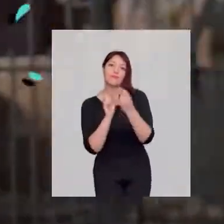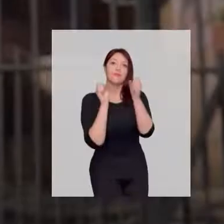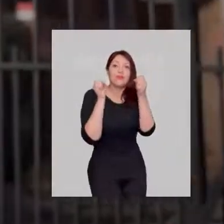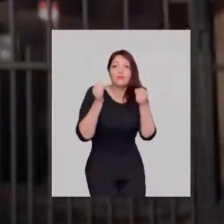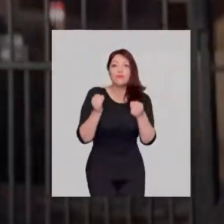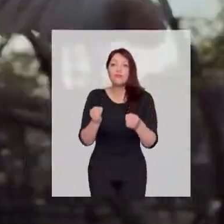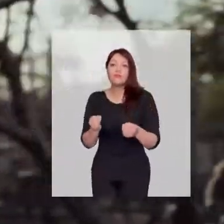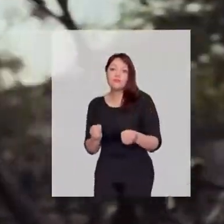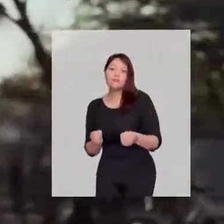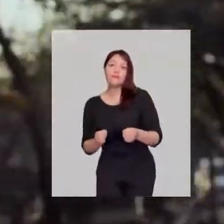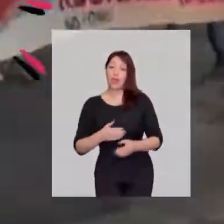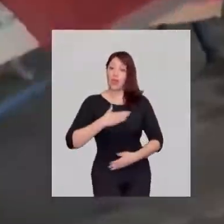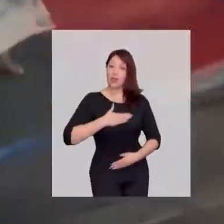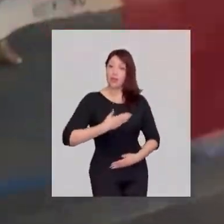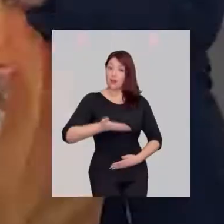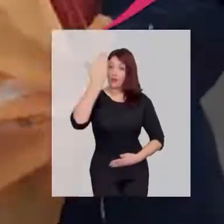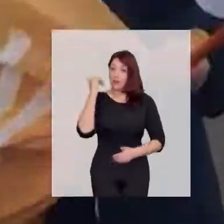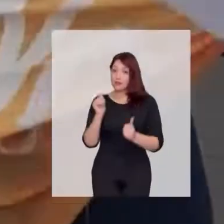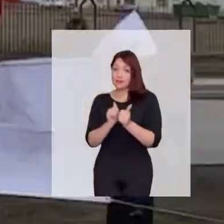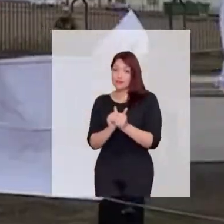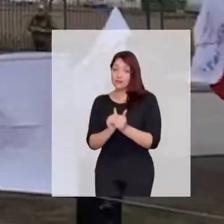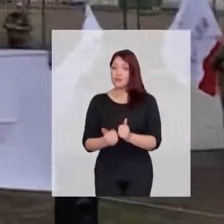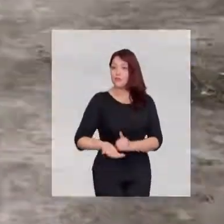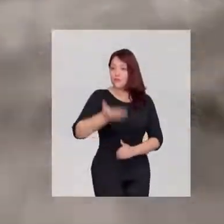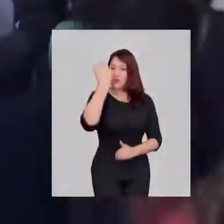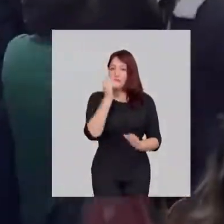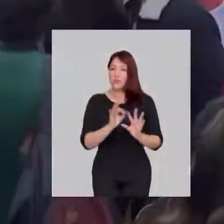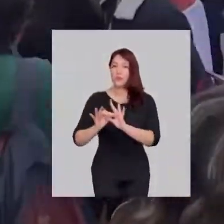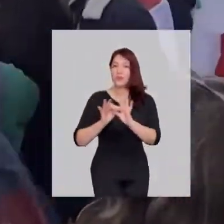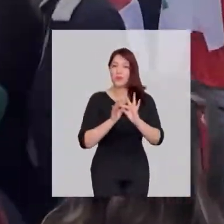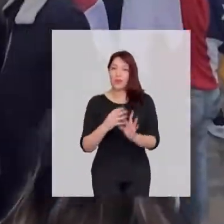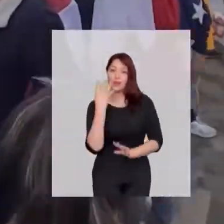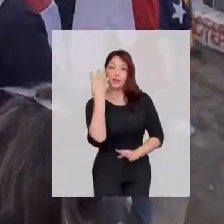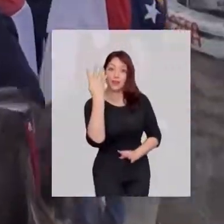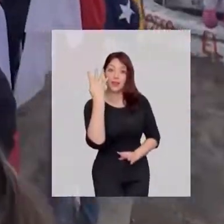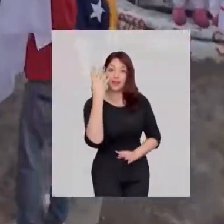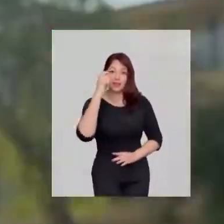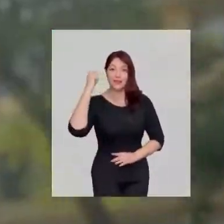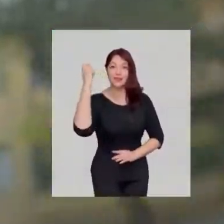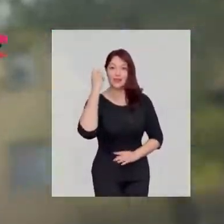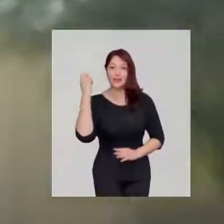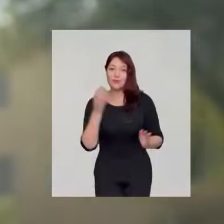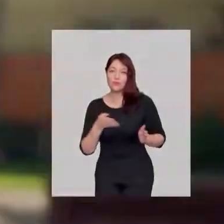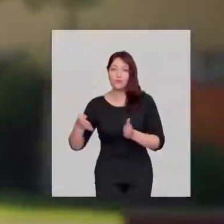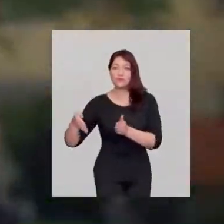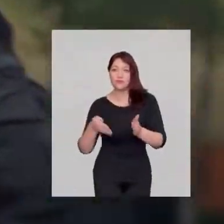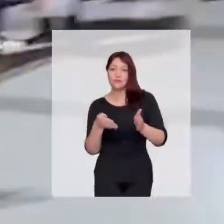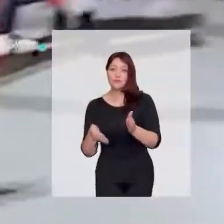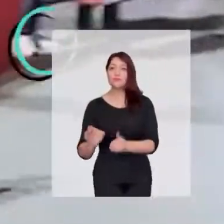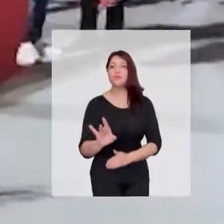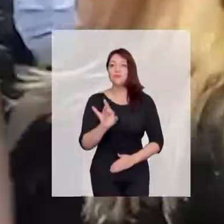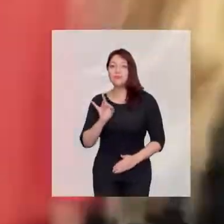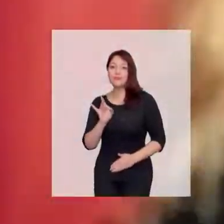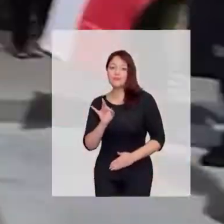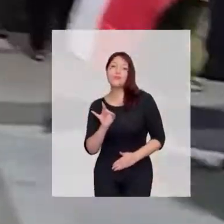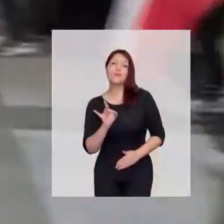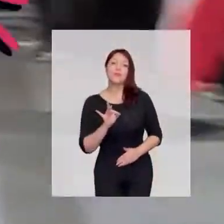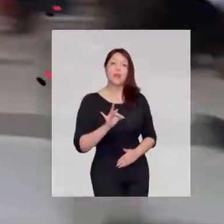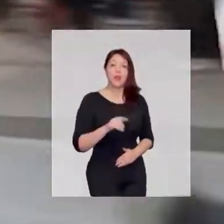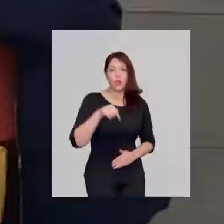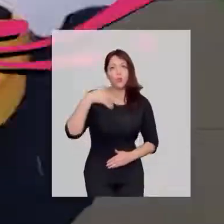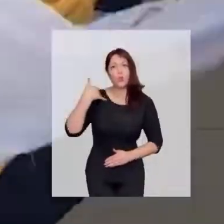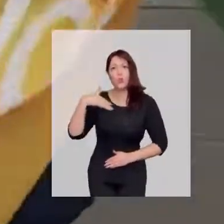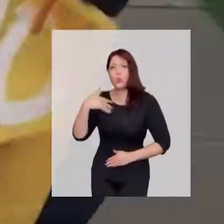nos volvemos a encontrar. ¿Quieres venir conmigo? Vamos todos unidos. Este 4 de septiembre elegimos un